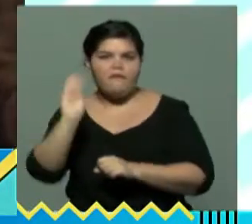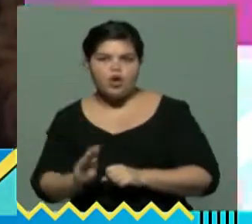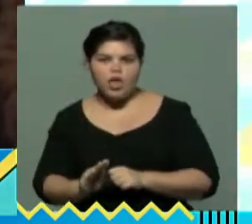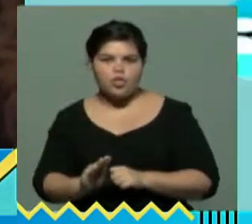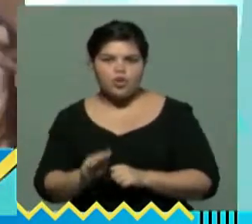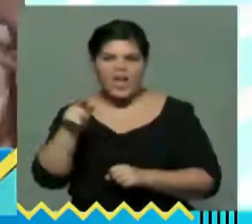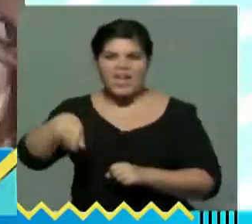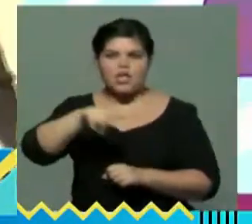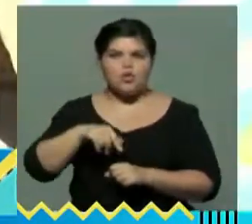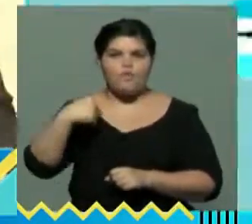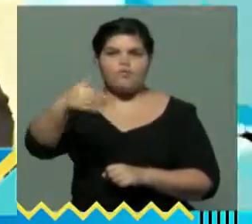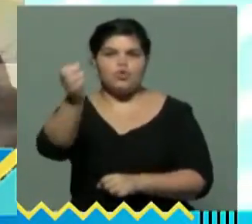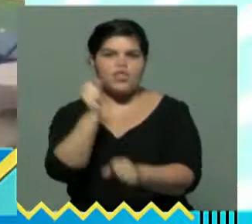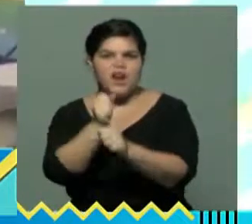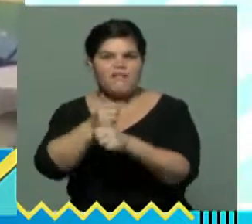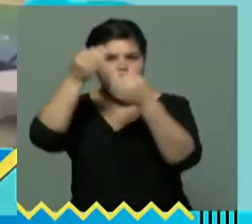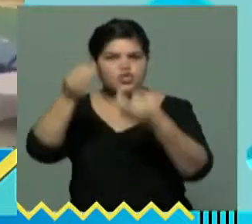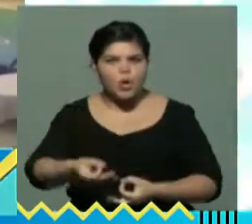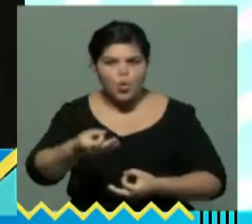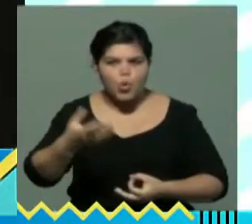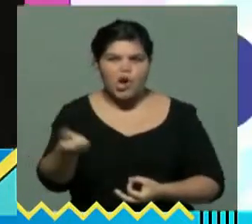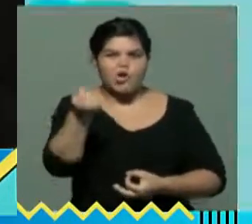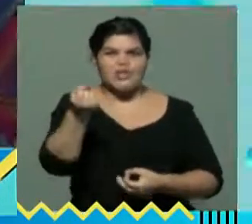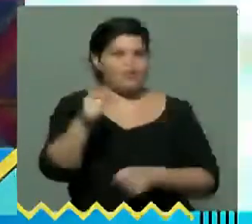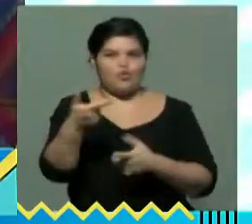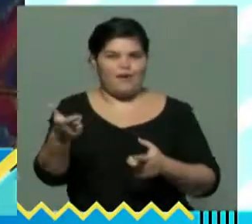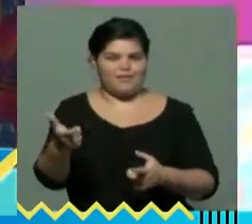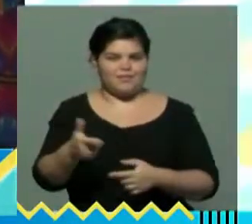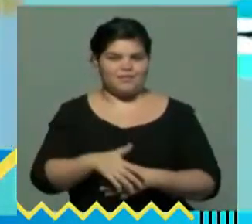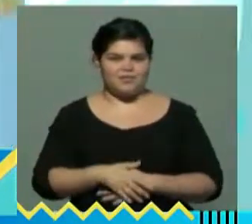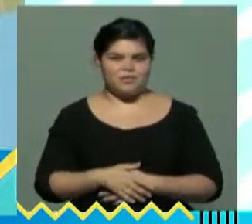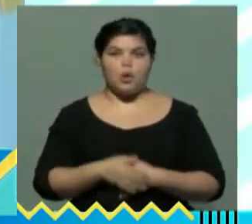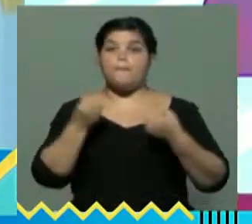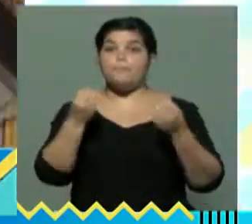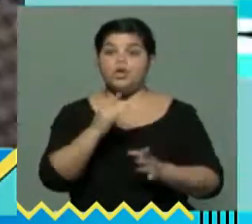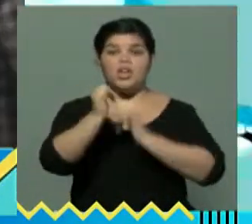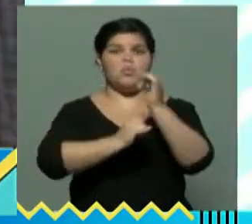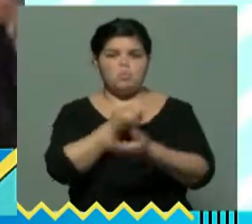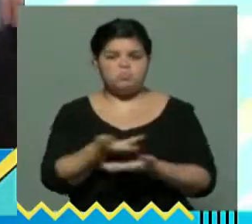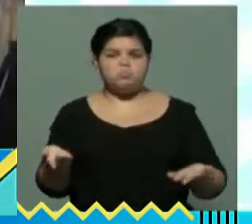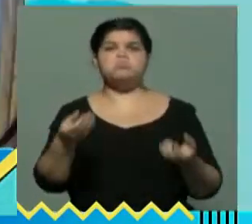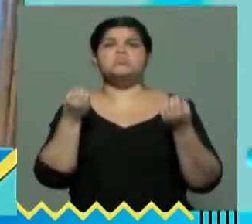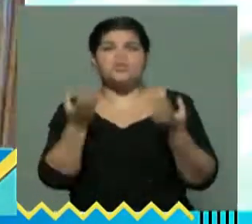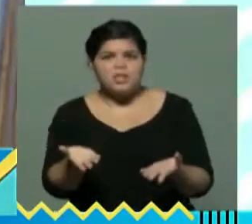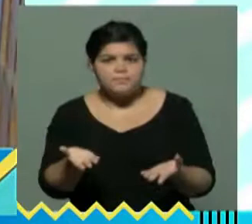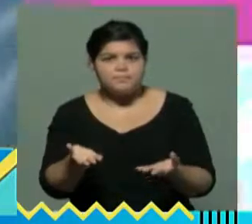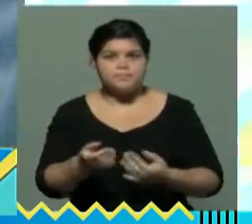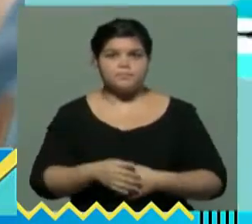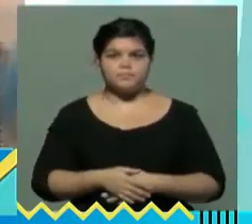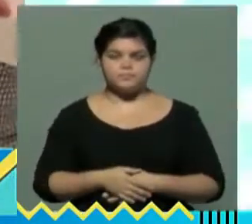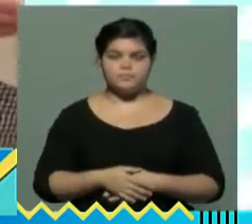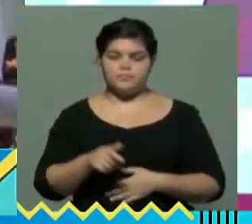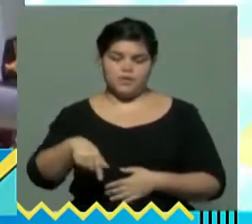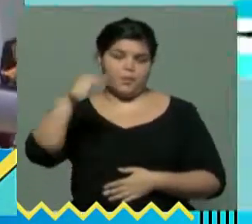el empleo ni el futuro asegurado, ¿no? Digo, ¿por qué señalo esto? Porque me parece que es una